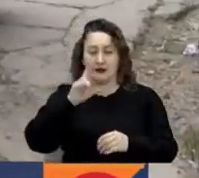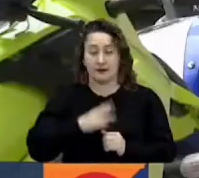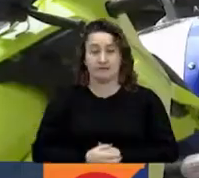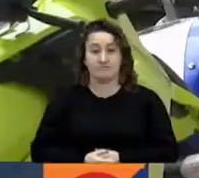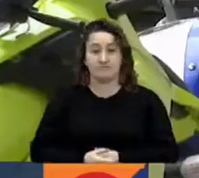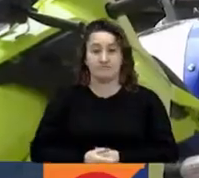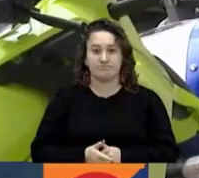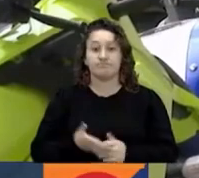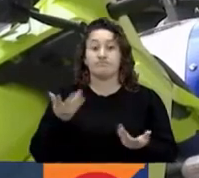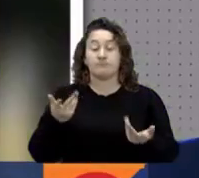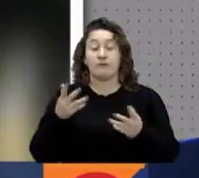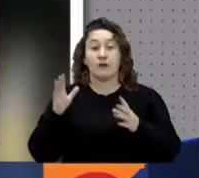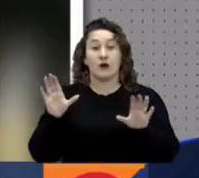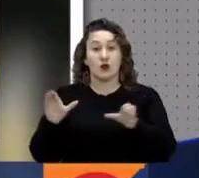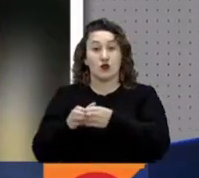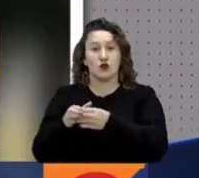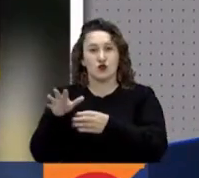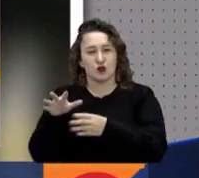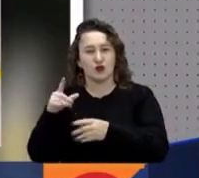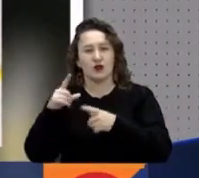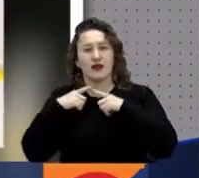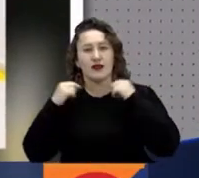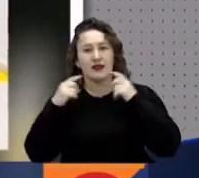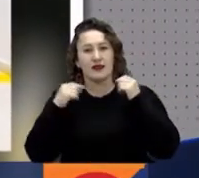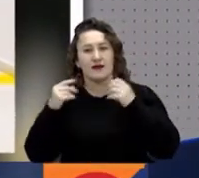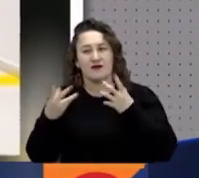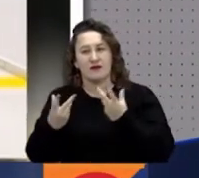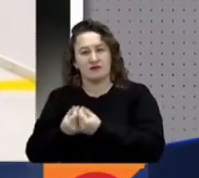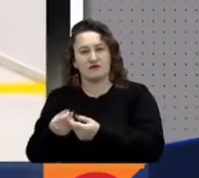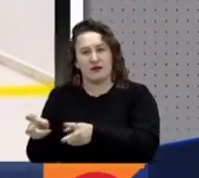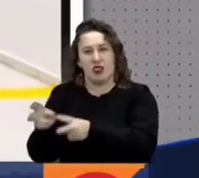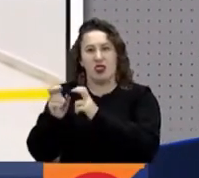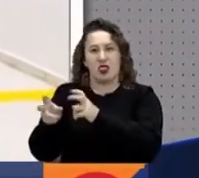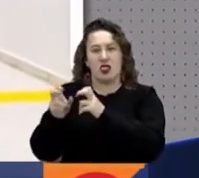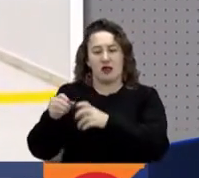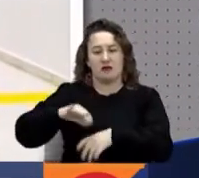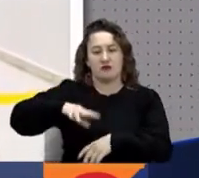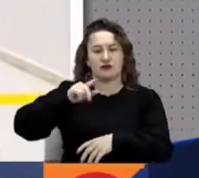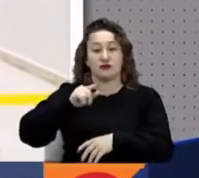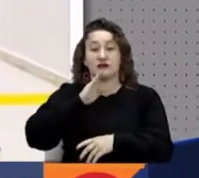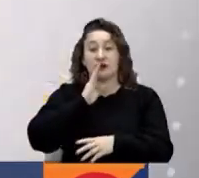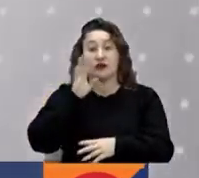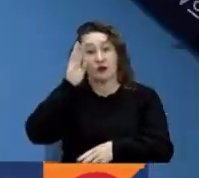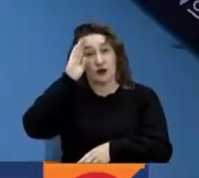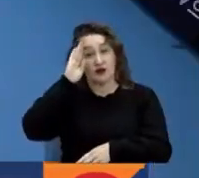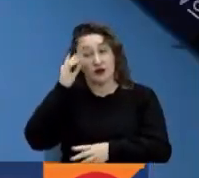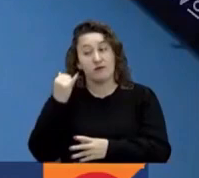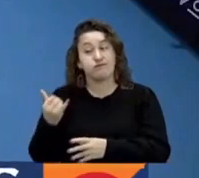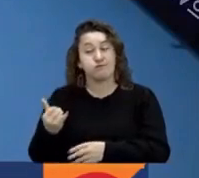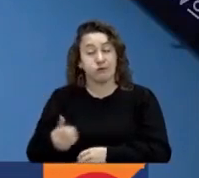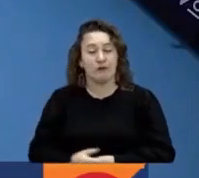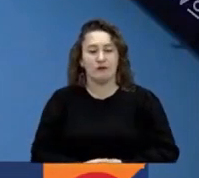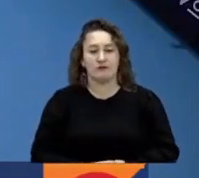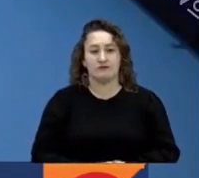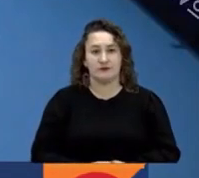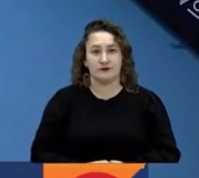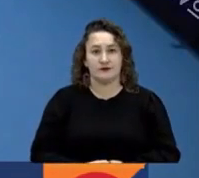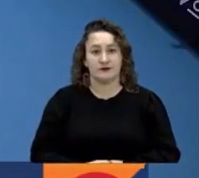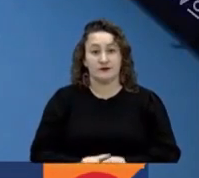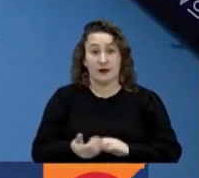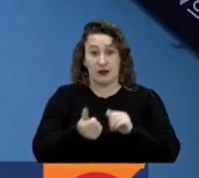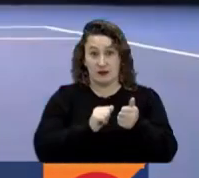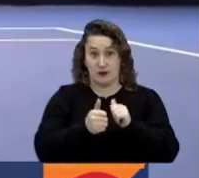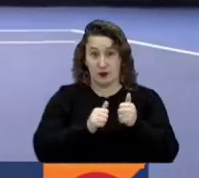acusada de extorsiones en Engativá, occidente de Bogotá, y supuestamente integrada por policías activos. En deportes, la